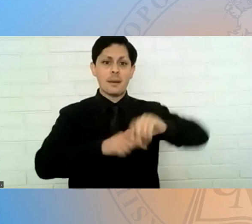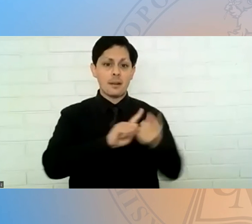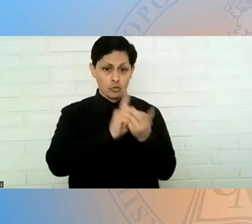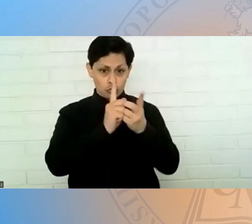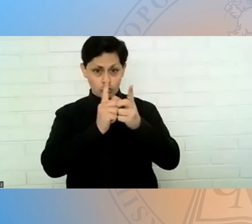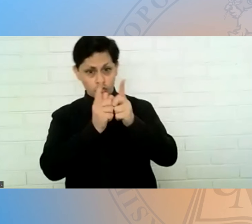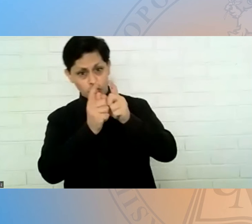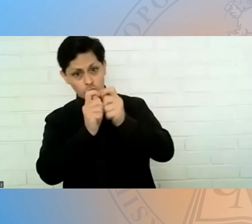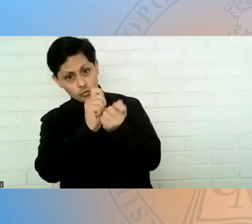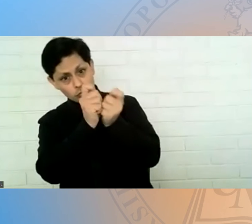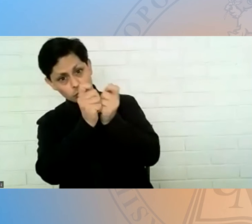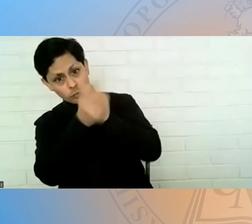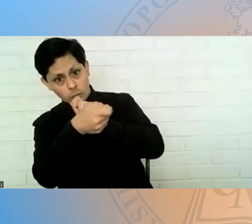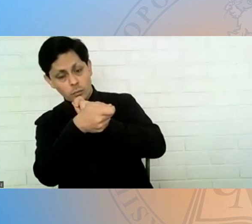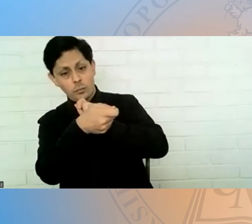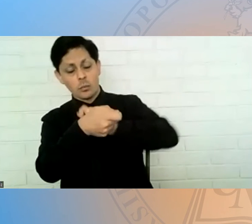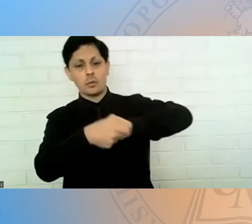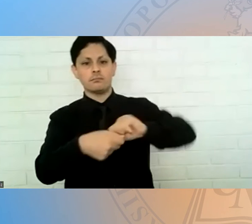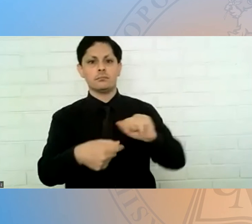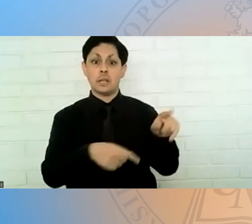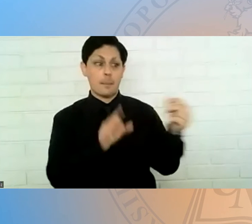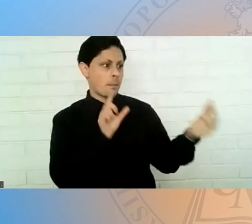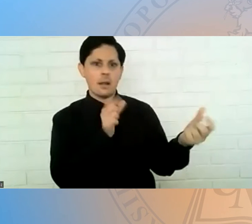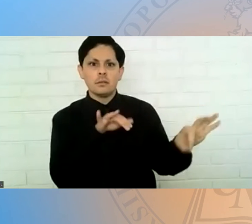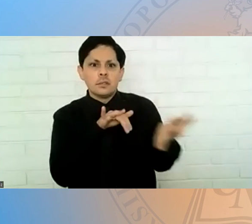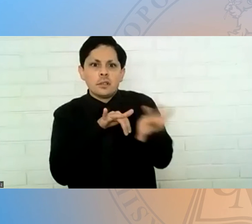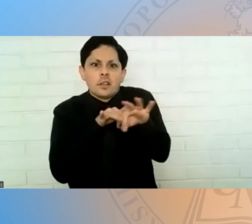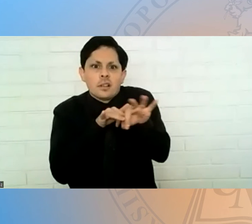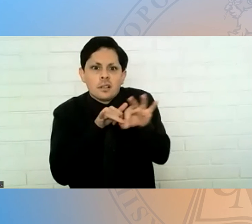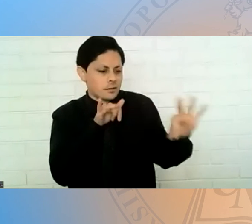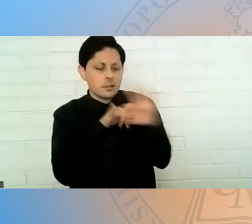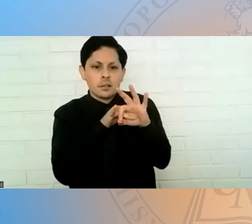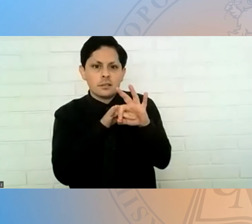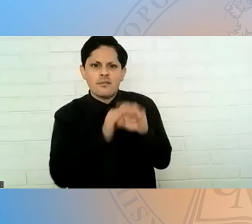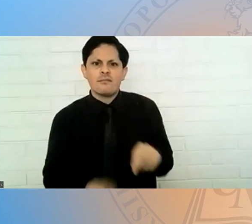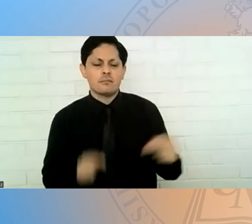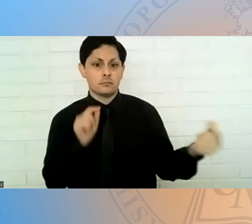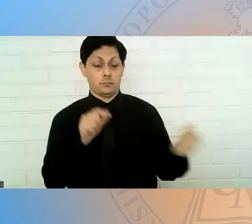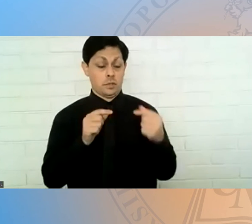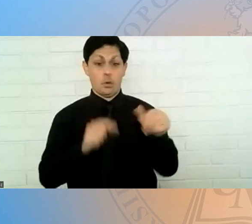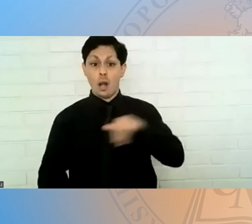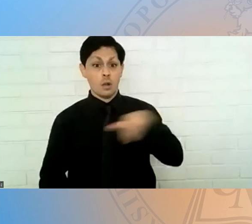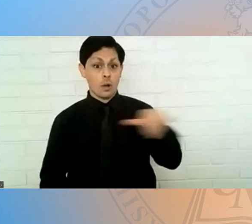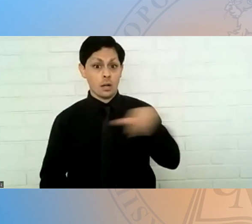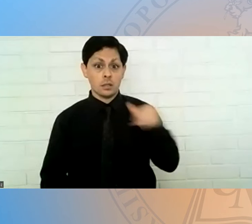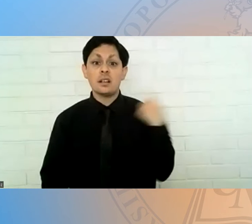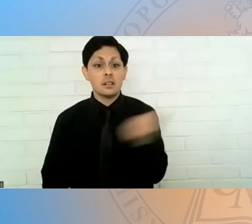cambios. Esas palabras nos vienen como anillo al dedo porque de verdad nos cuestionan acerca de muchas de las cosas que están ocurriendo en nuestro quehacer, especialmente en nuestro